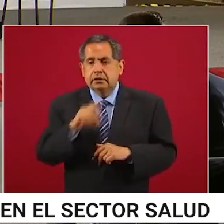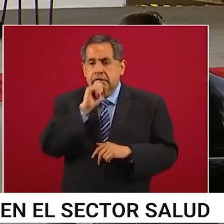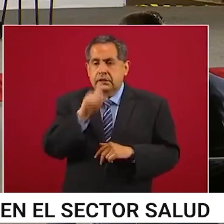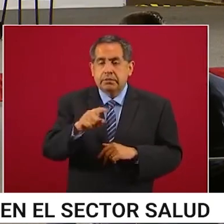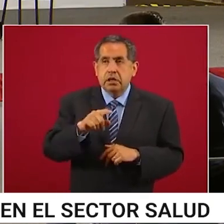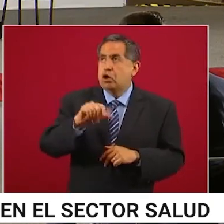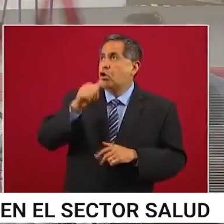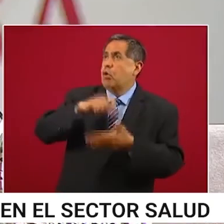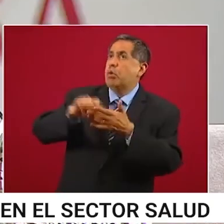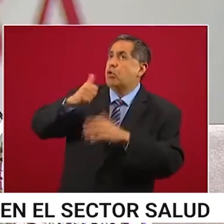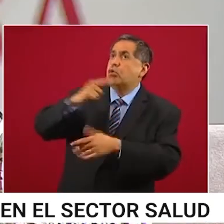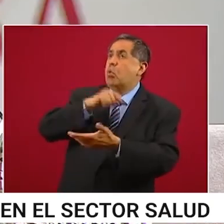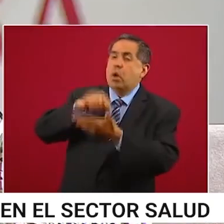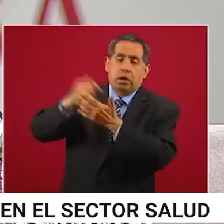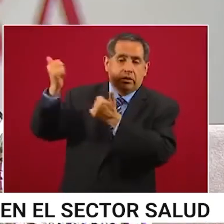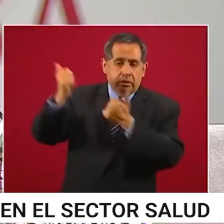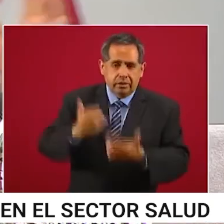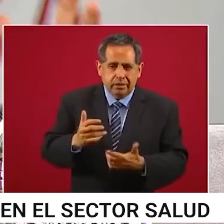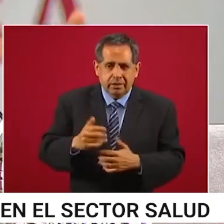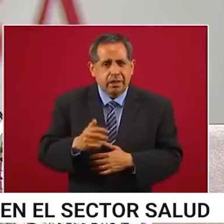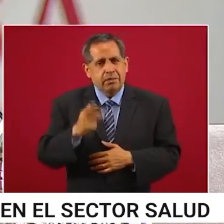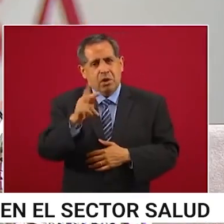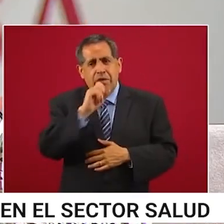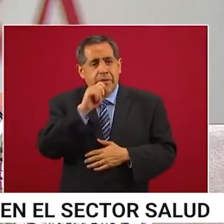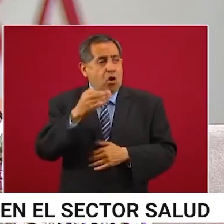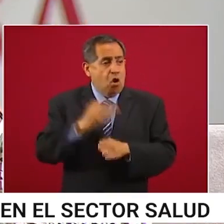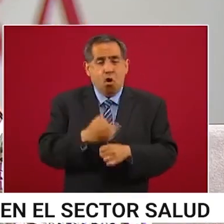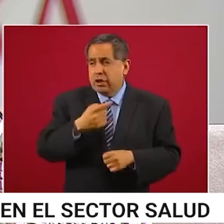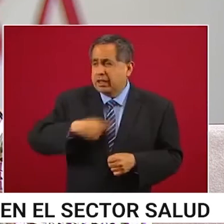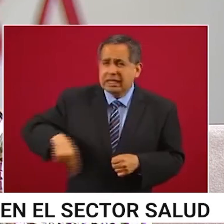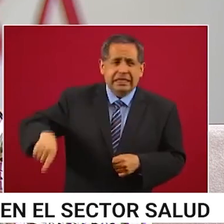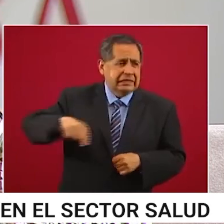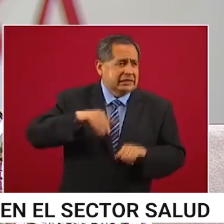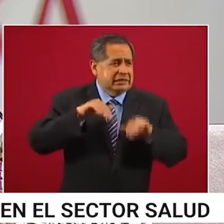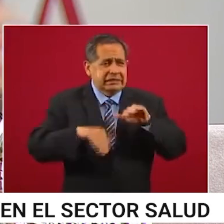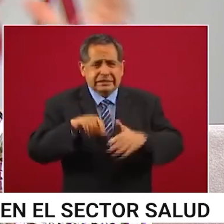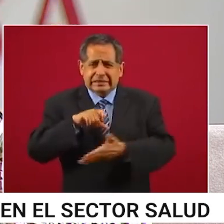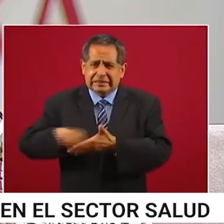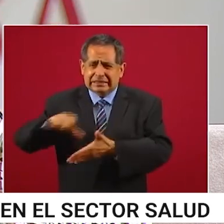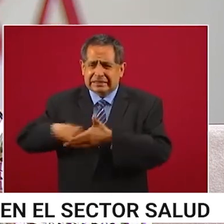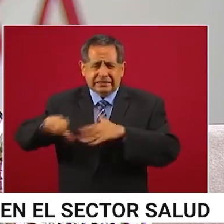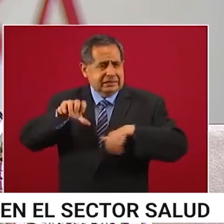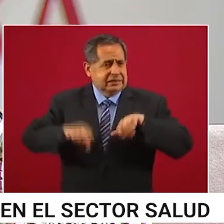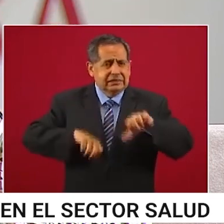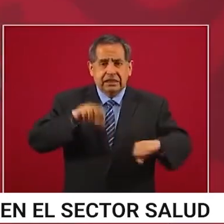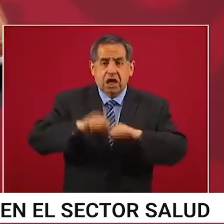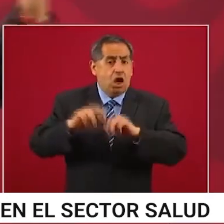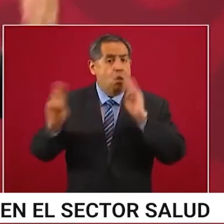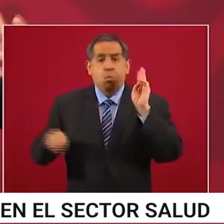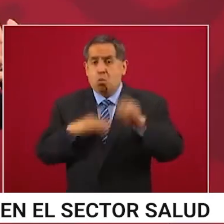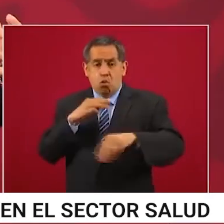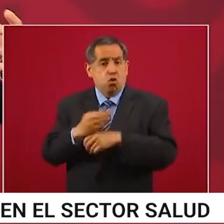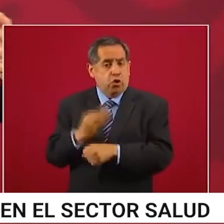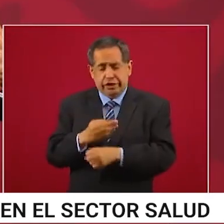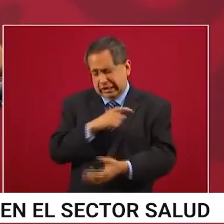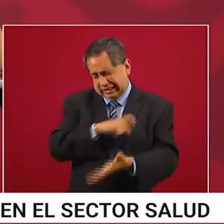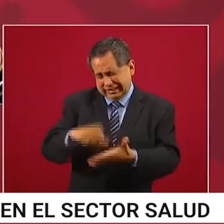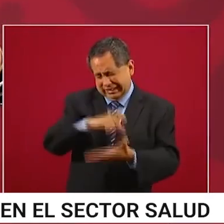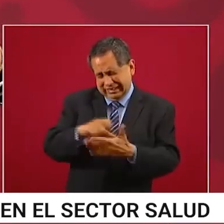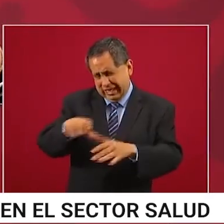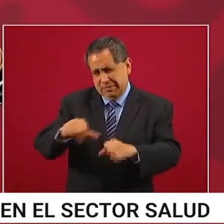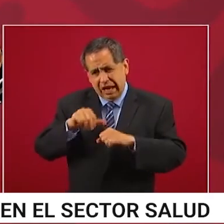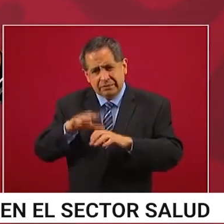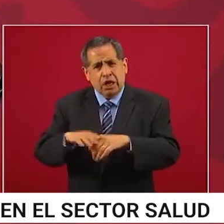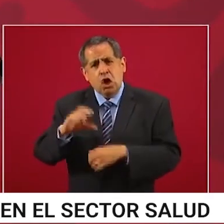nivel internacional. Pero precisamente como hay una gran demanda a nivel mundial en todos los países sobre